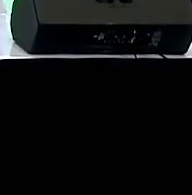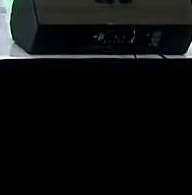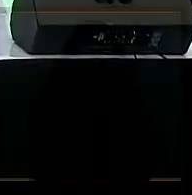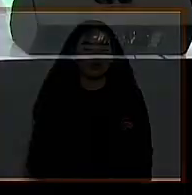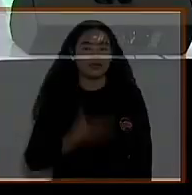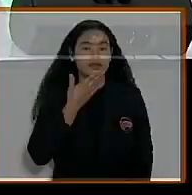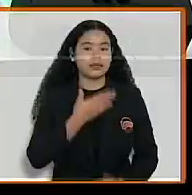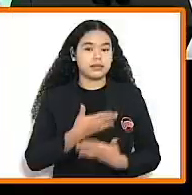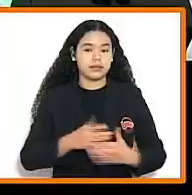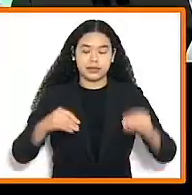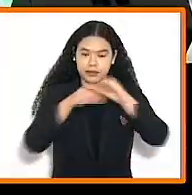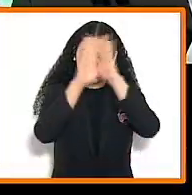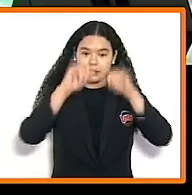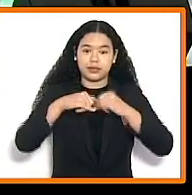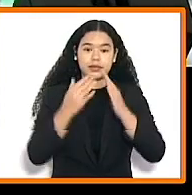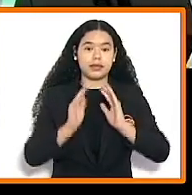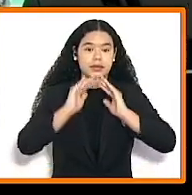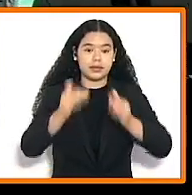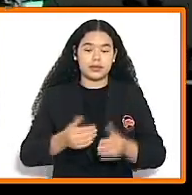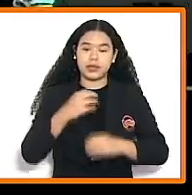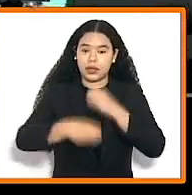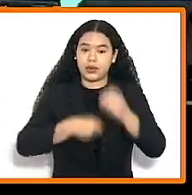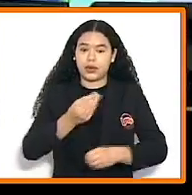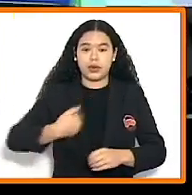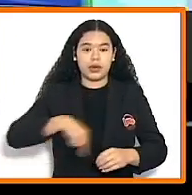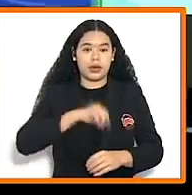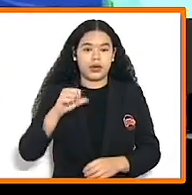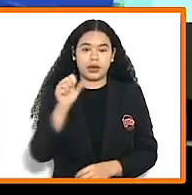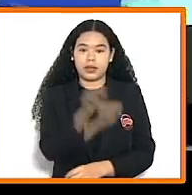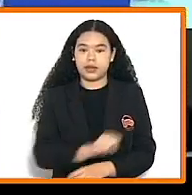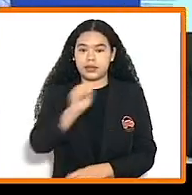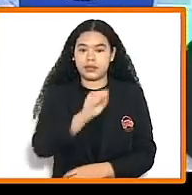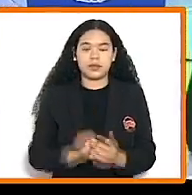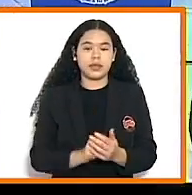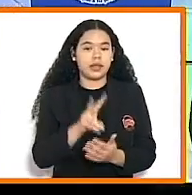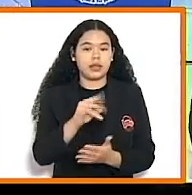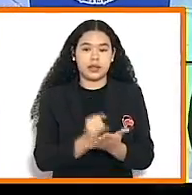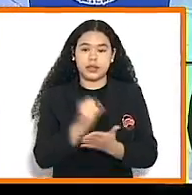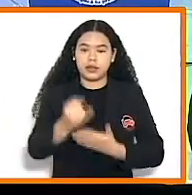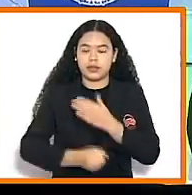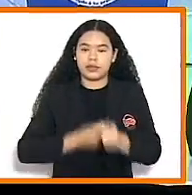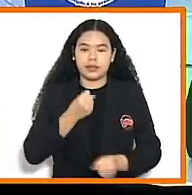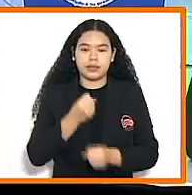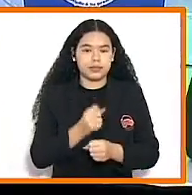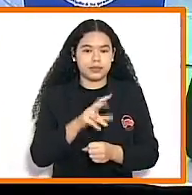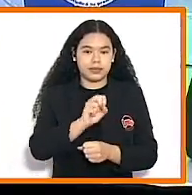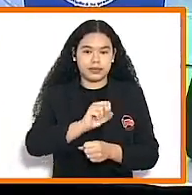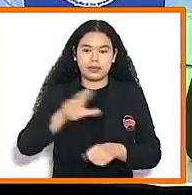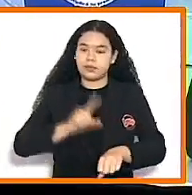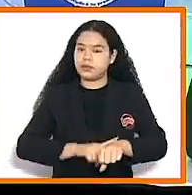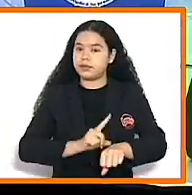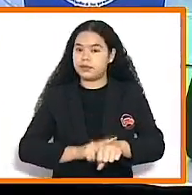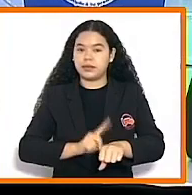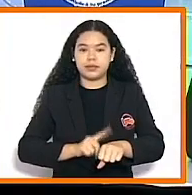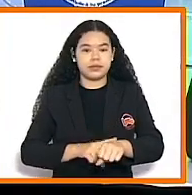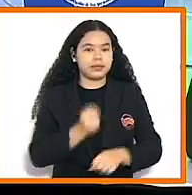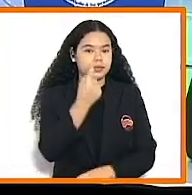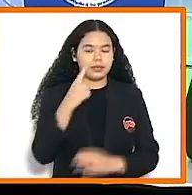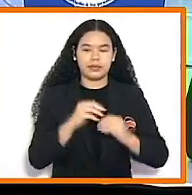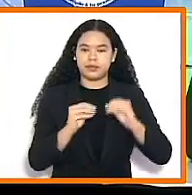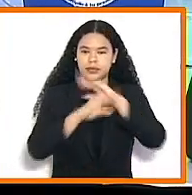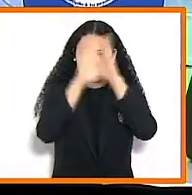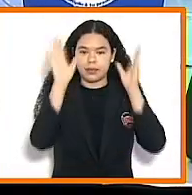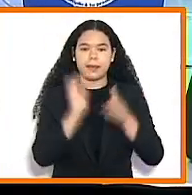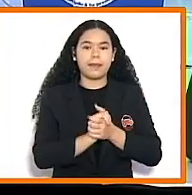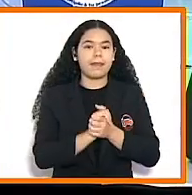Muy buenos días, queridos jugadores. Bienvenidos a nuestro sorteo del día de hoy, sábado 2 de junio del año 2023. El reloj está marcando las 11 en punto de